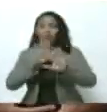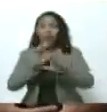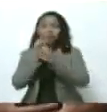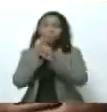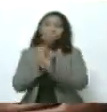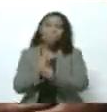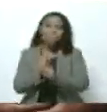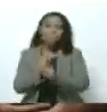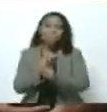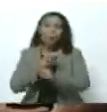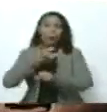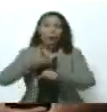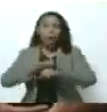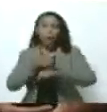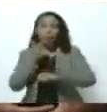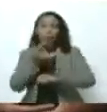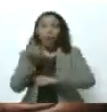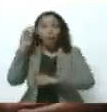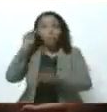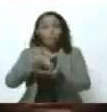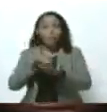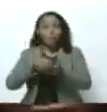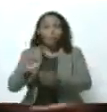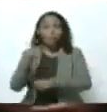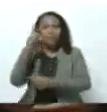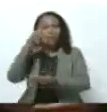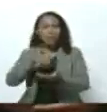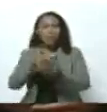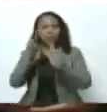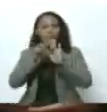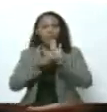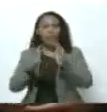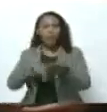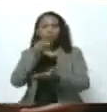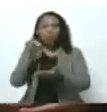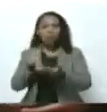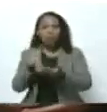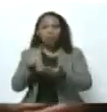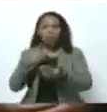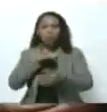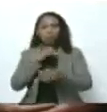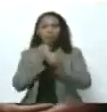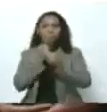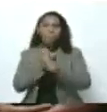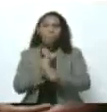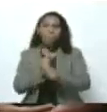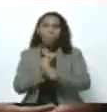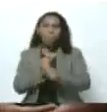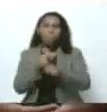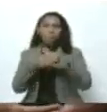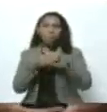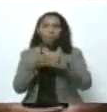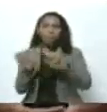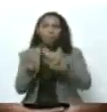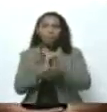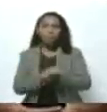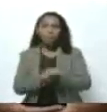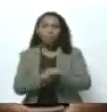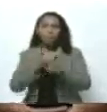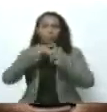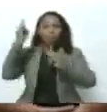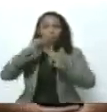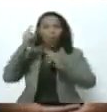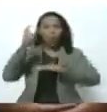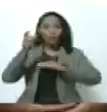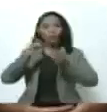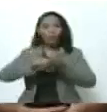esperando, Héctor dijo que Miranda iba a ser el primer estado a nivel nacional, estaremos esperando la apertura de la plataforma